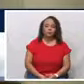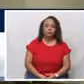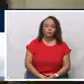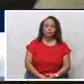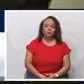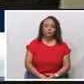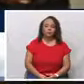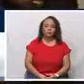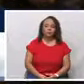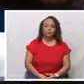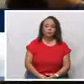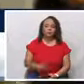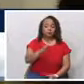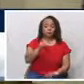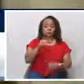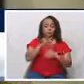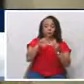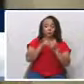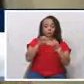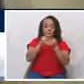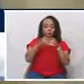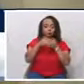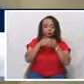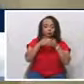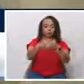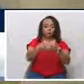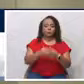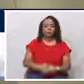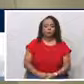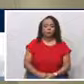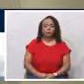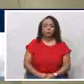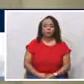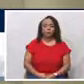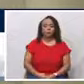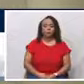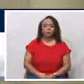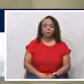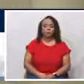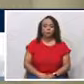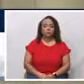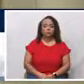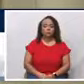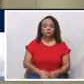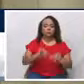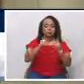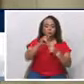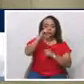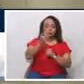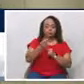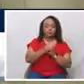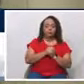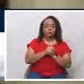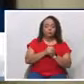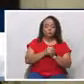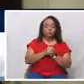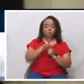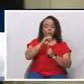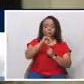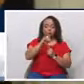viene casi que toda la delegación que van a pasar de Juegos Paralímpicos, que repito, van a pasar por Ojo de Agua,